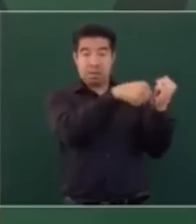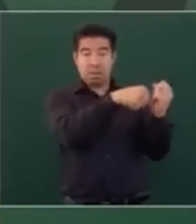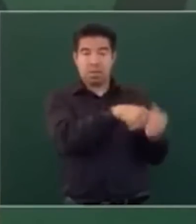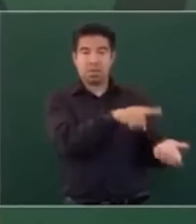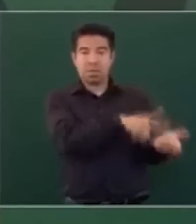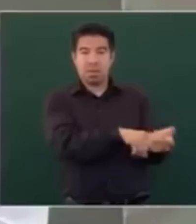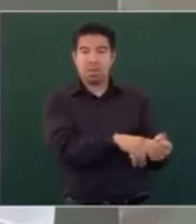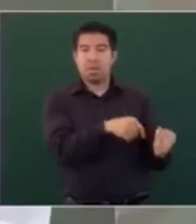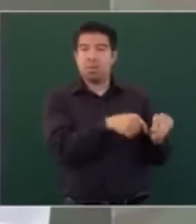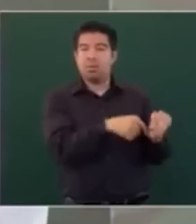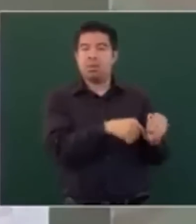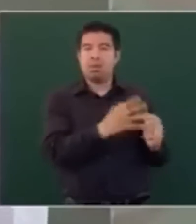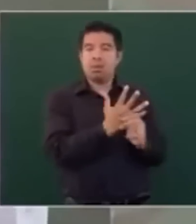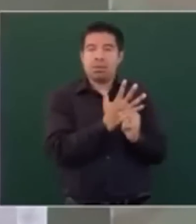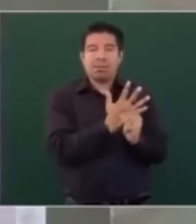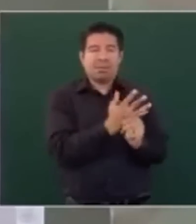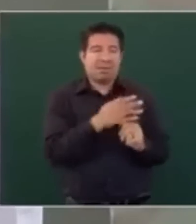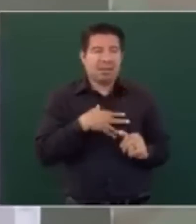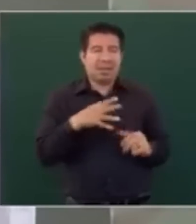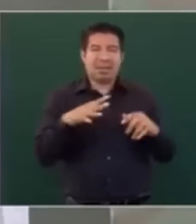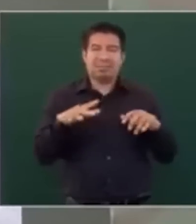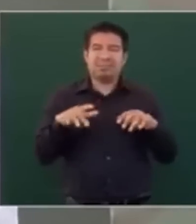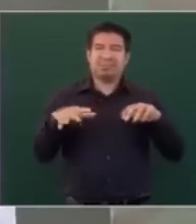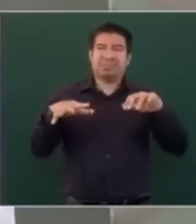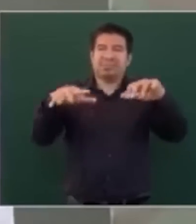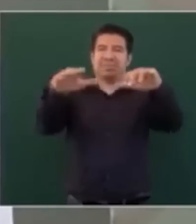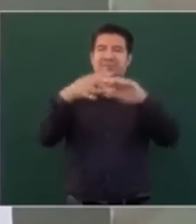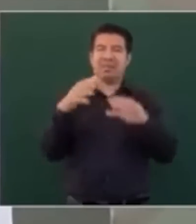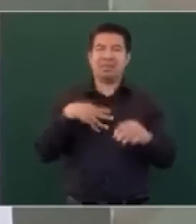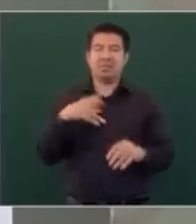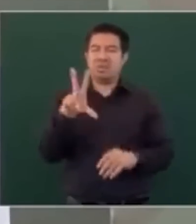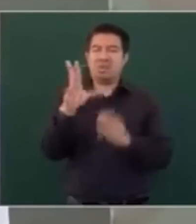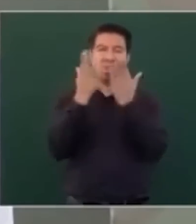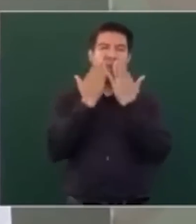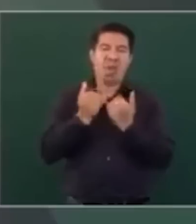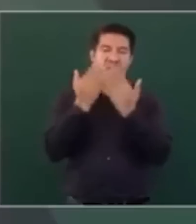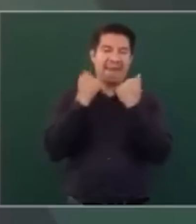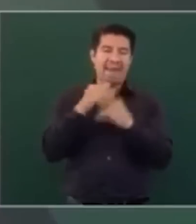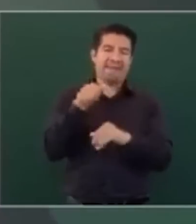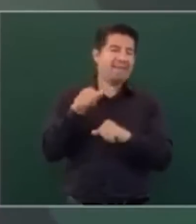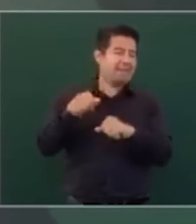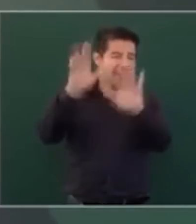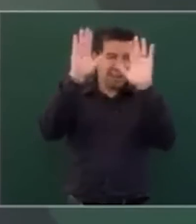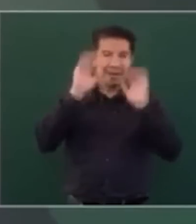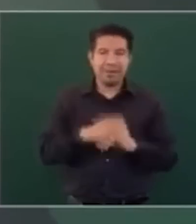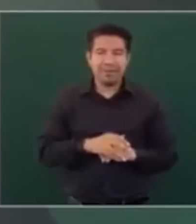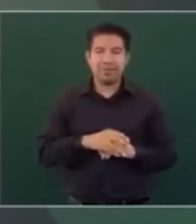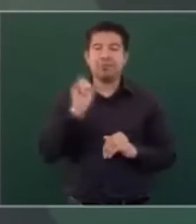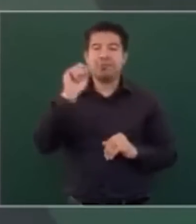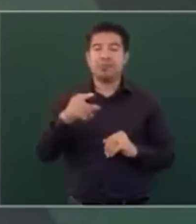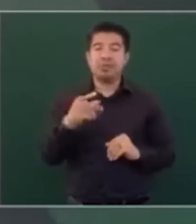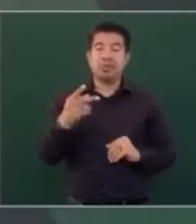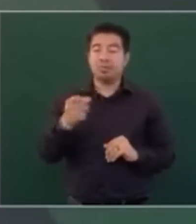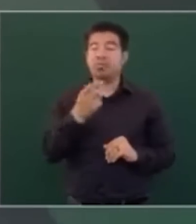piensan que el pueblo no existe, que la política es asunto